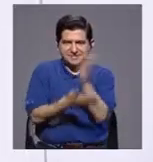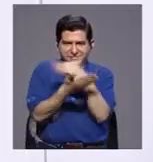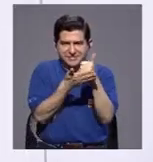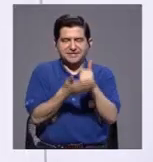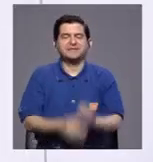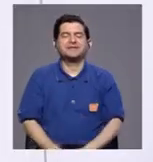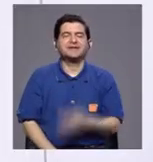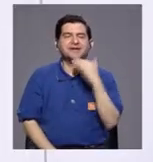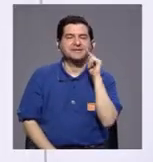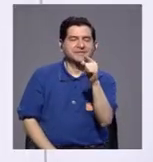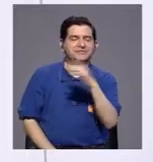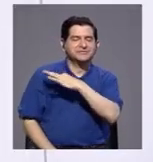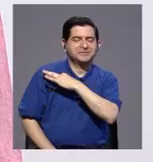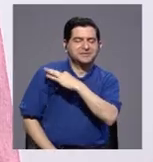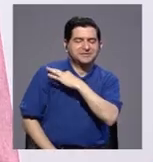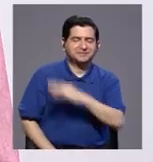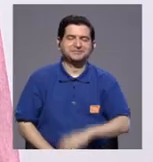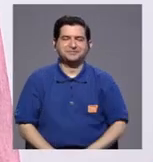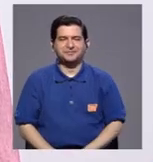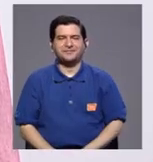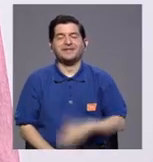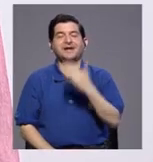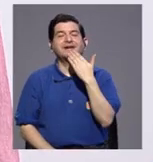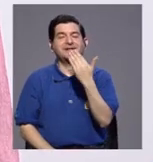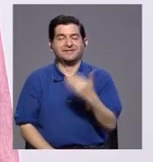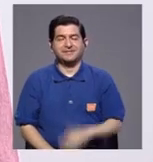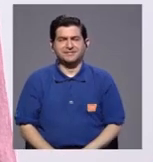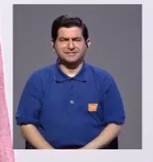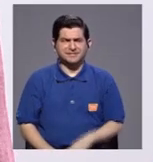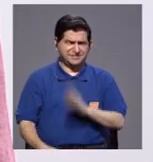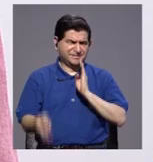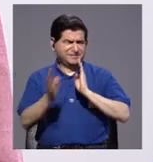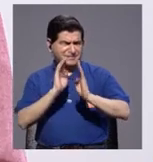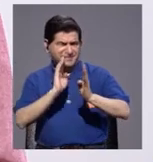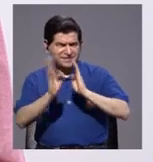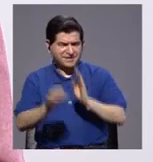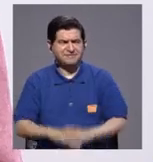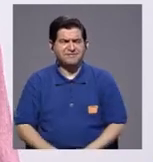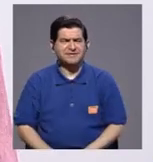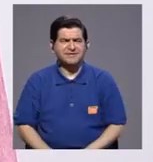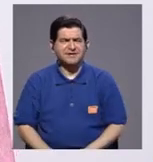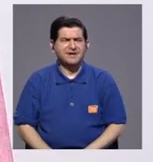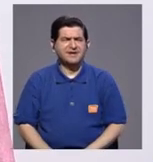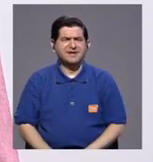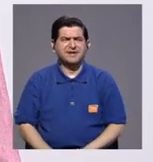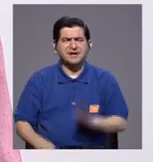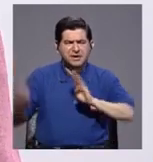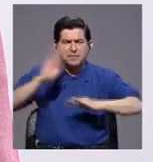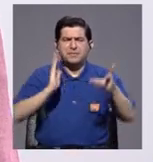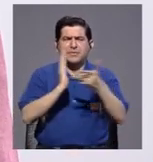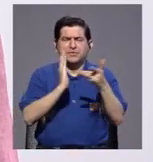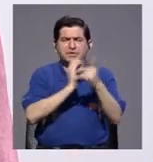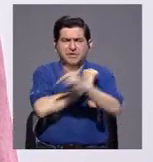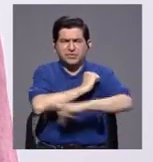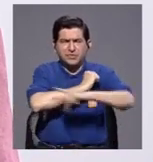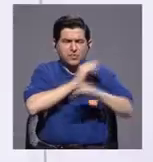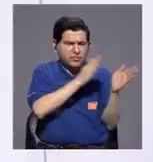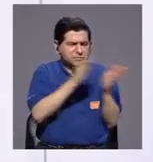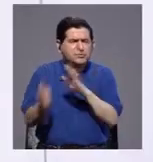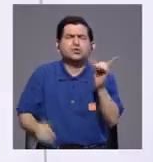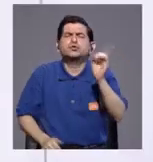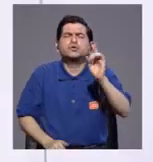muchas gracias hasta por la mitación y gracias vamos a hablar donde se forman los biotecnólogos en el país frank